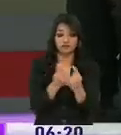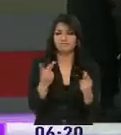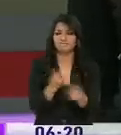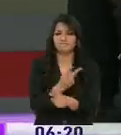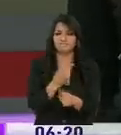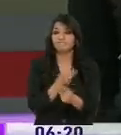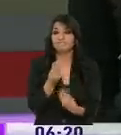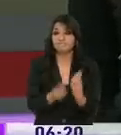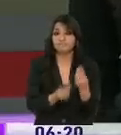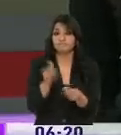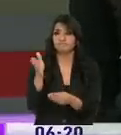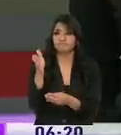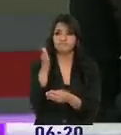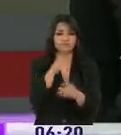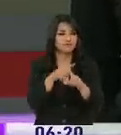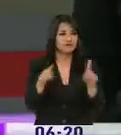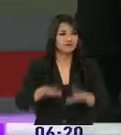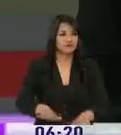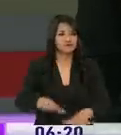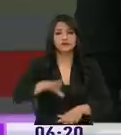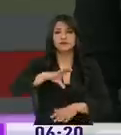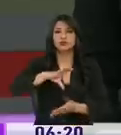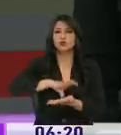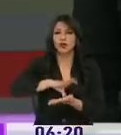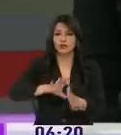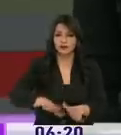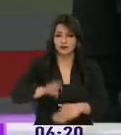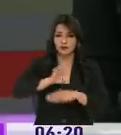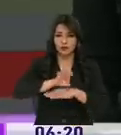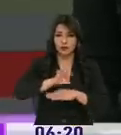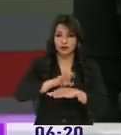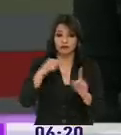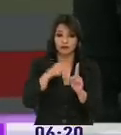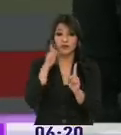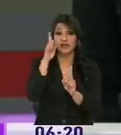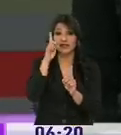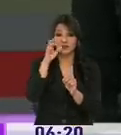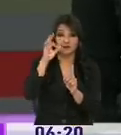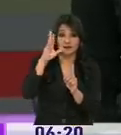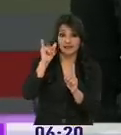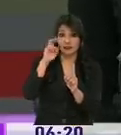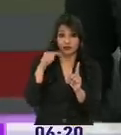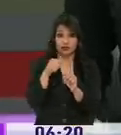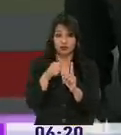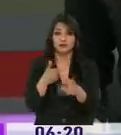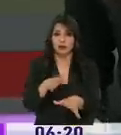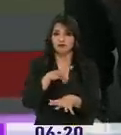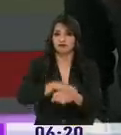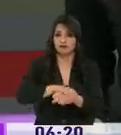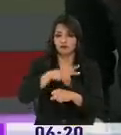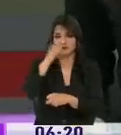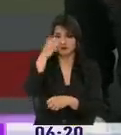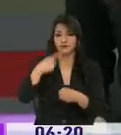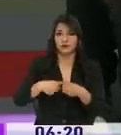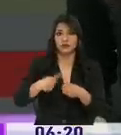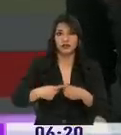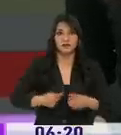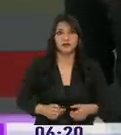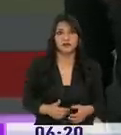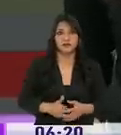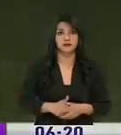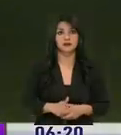delictiva que operaba en varias ciudades del país. El presunto líder, Fabricio Colón Pico, fue detenido en el norte de Quito.